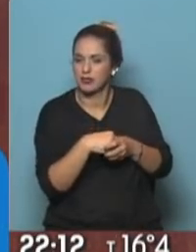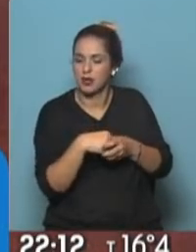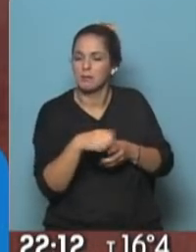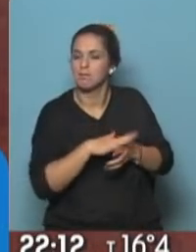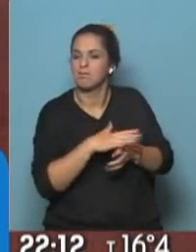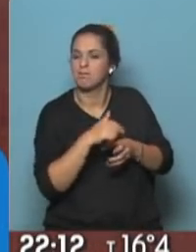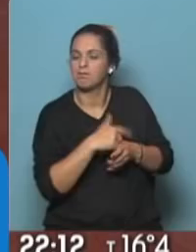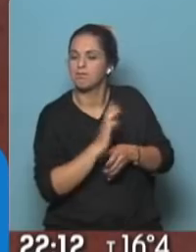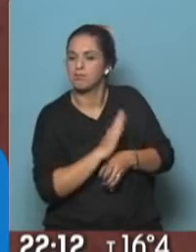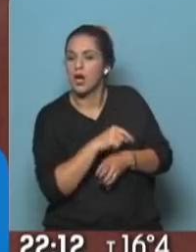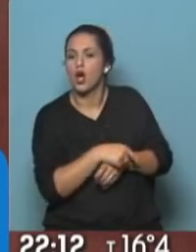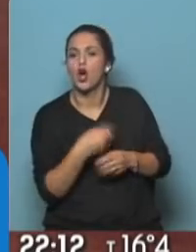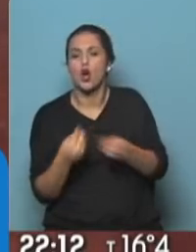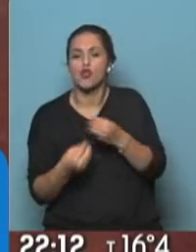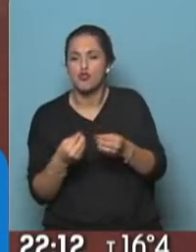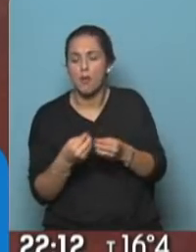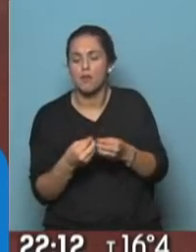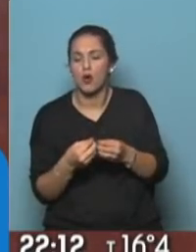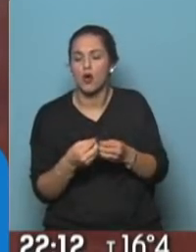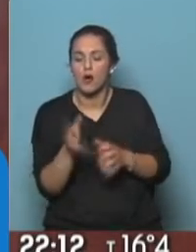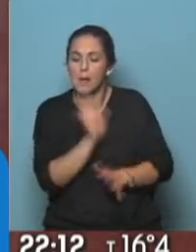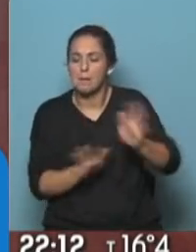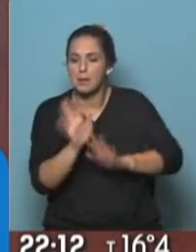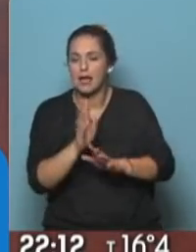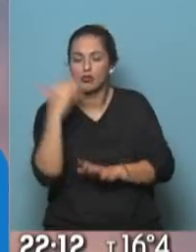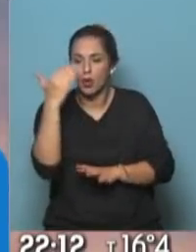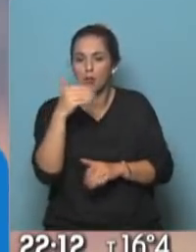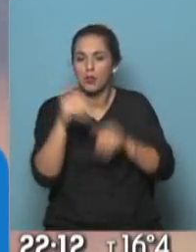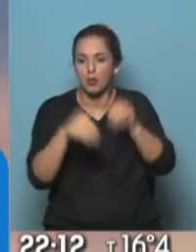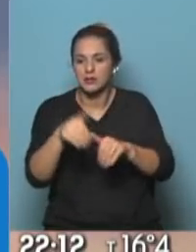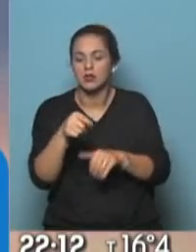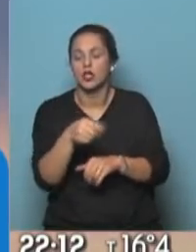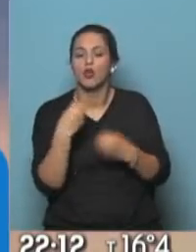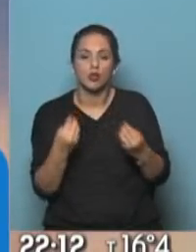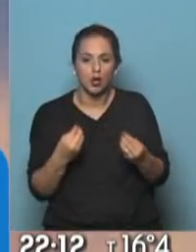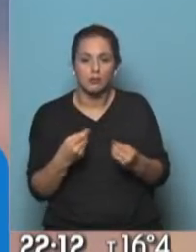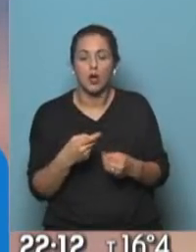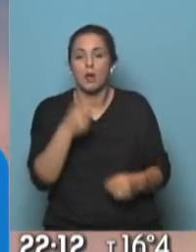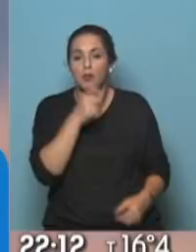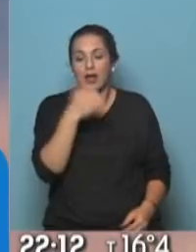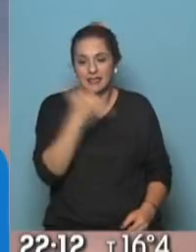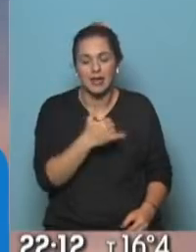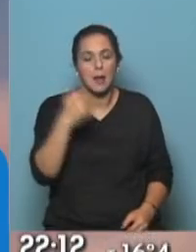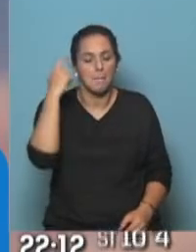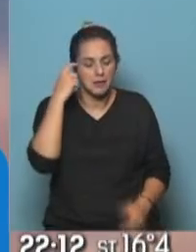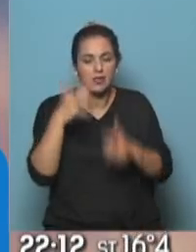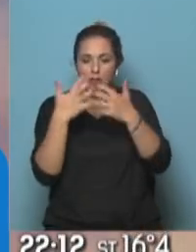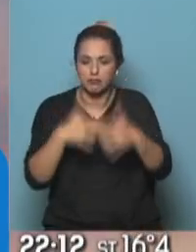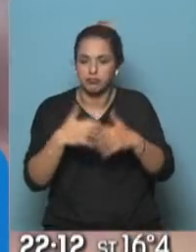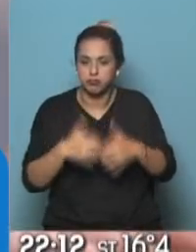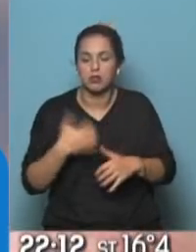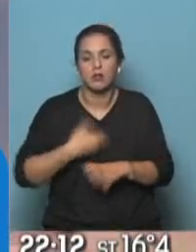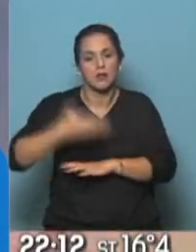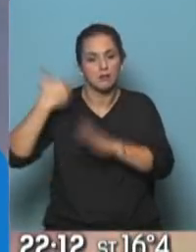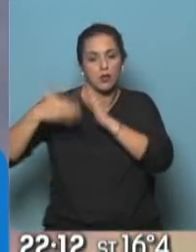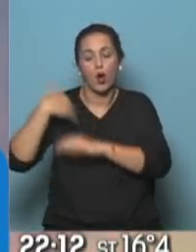¿cómo están rediseñando la campaña? Porque pareciera, sin embargo, que pese a tenerla pensada hace mucho tiempo,